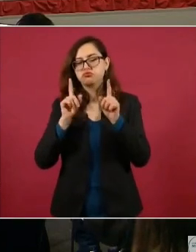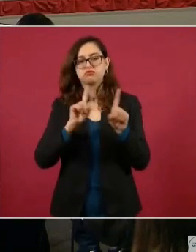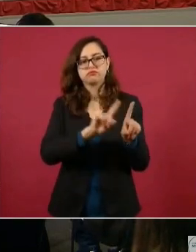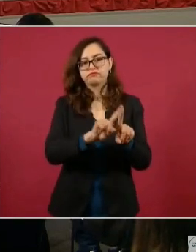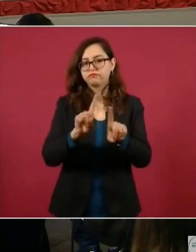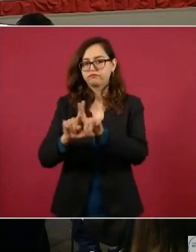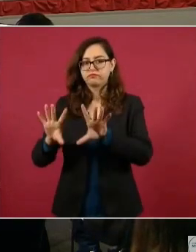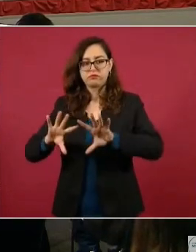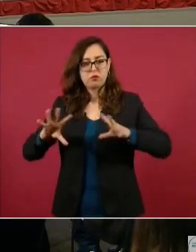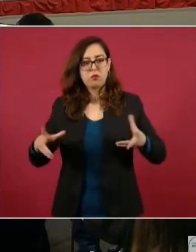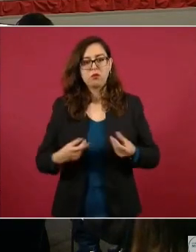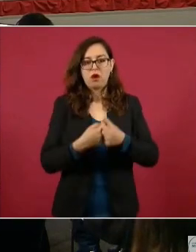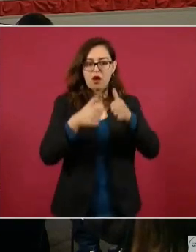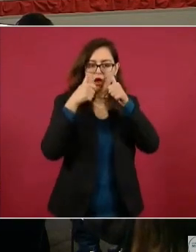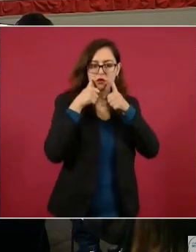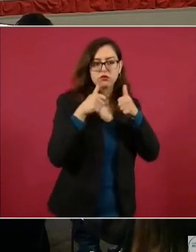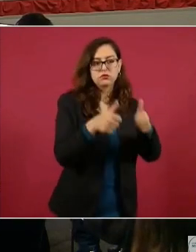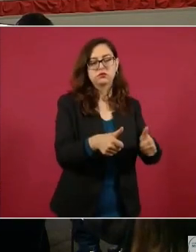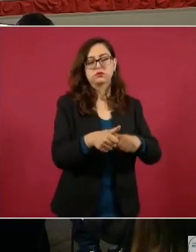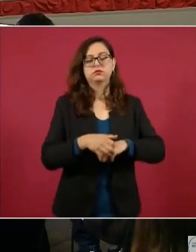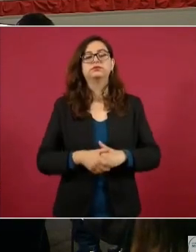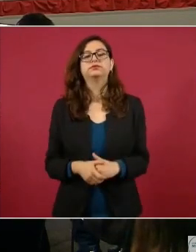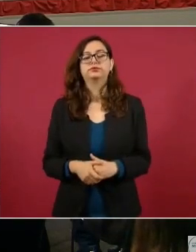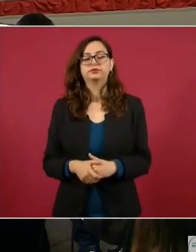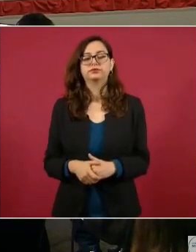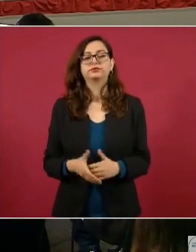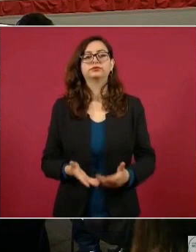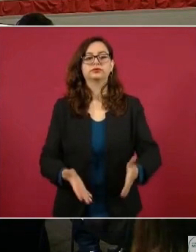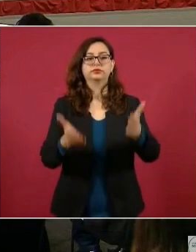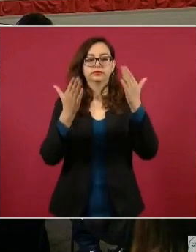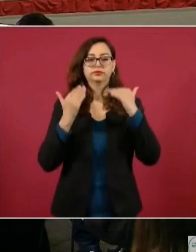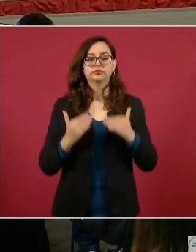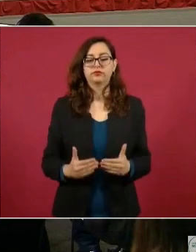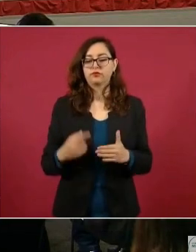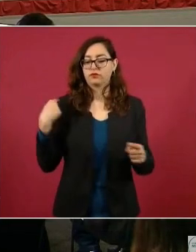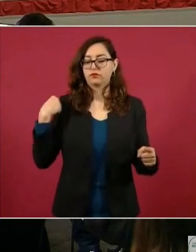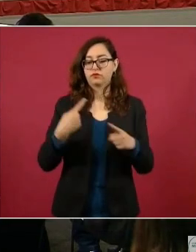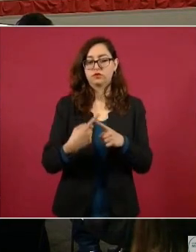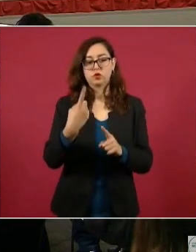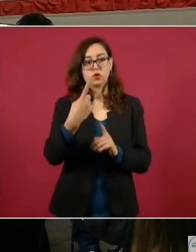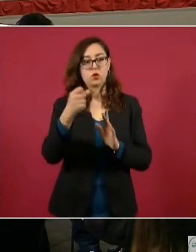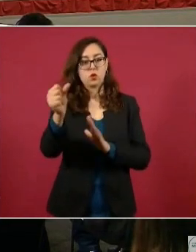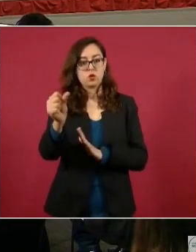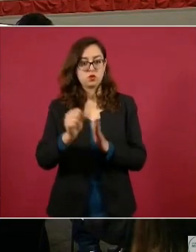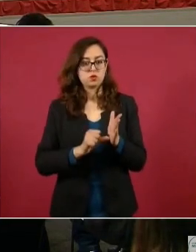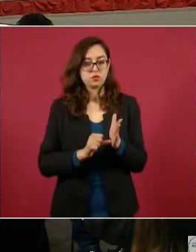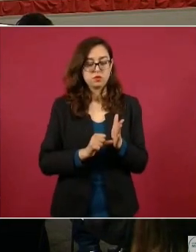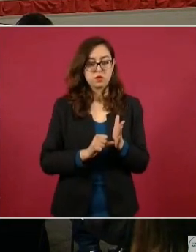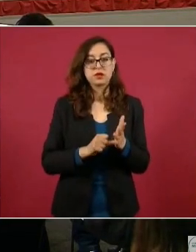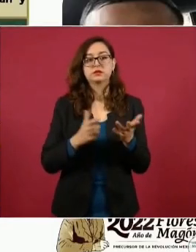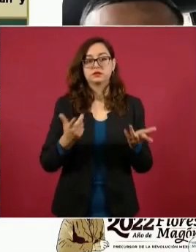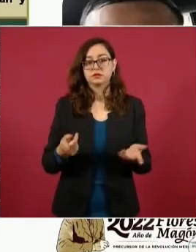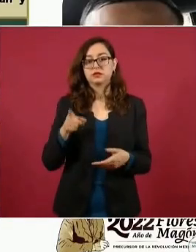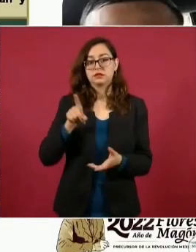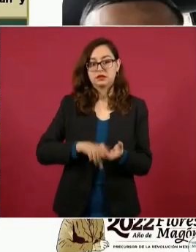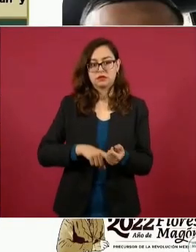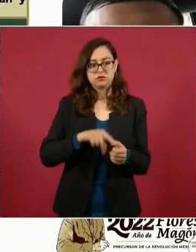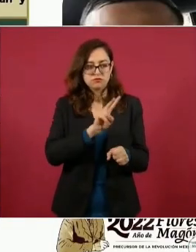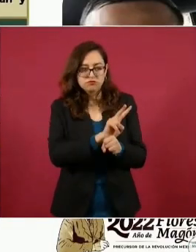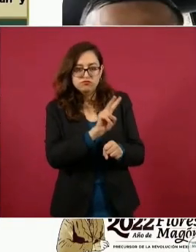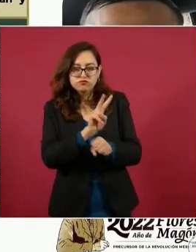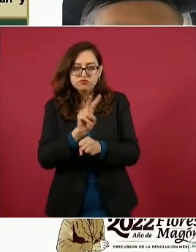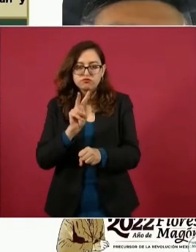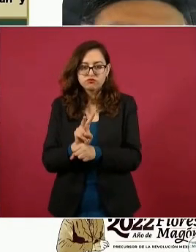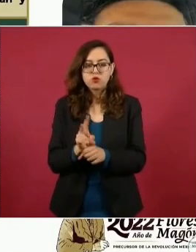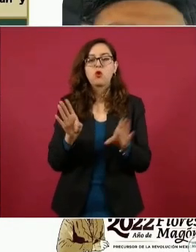adelante por favor aquí tenemos los resultados de dell con el empleo de la inteligencia que